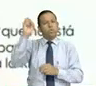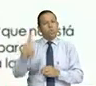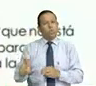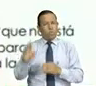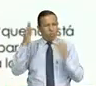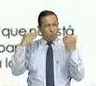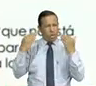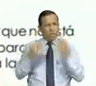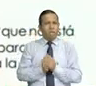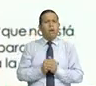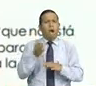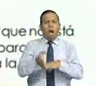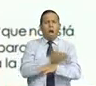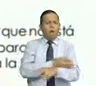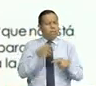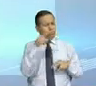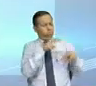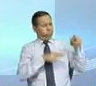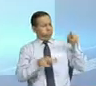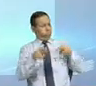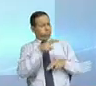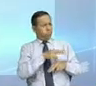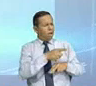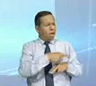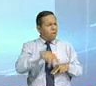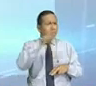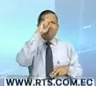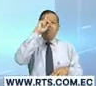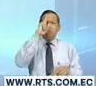se terminaron sobre valoraciones que representan el